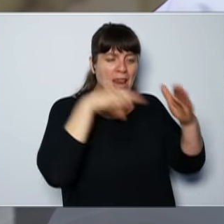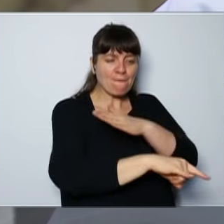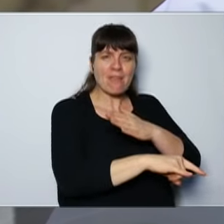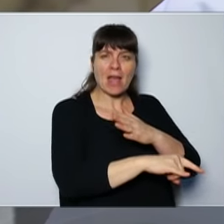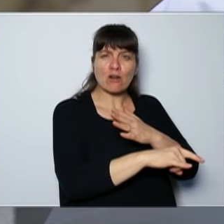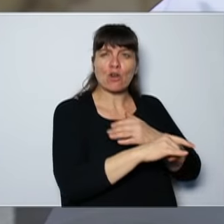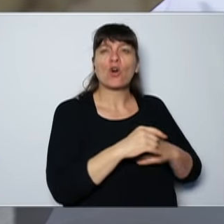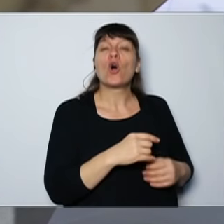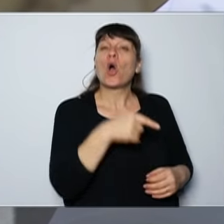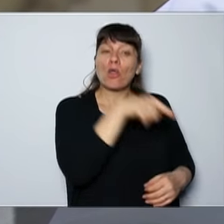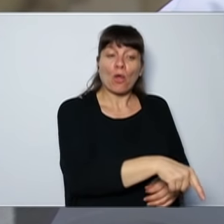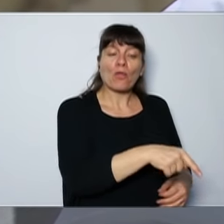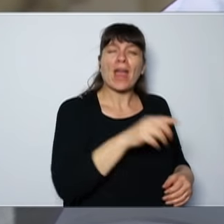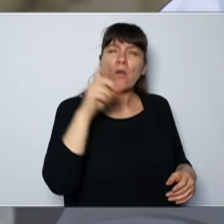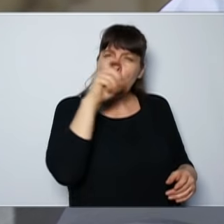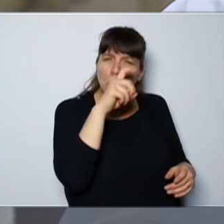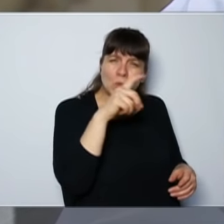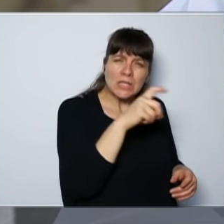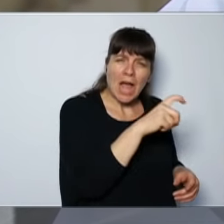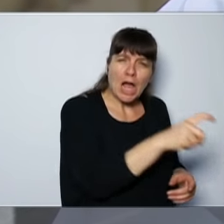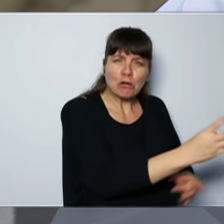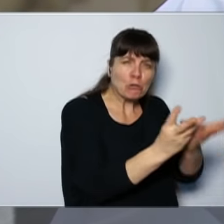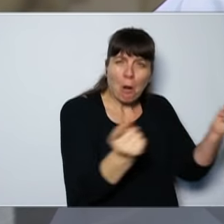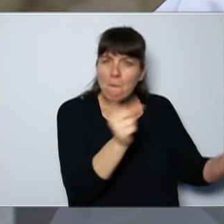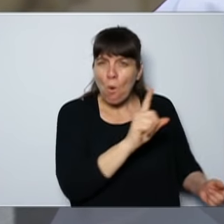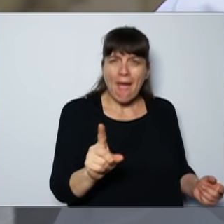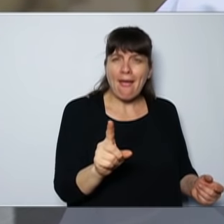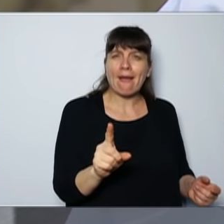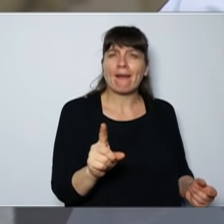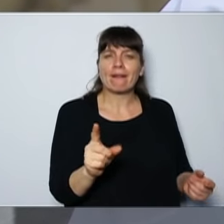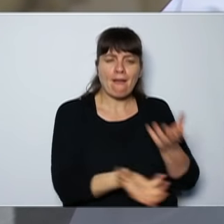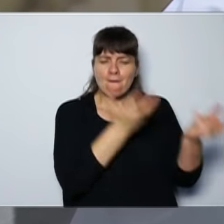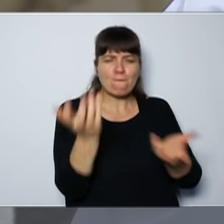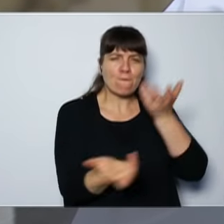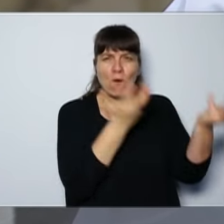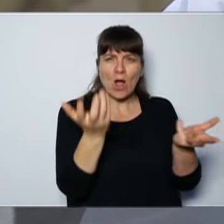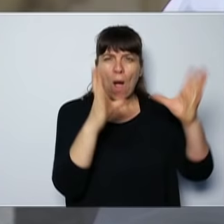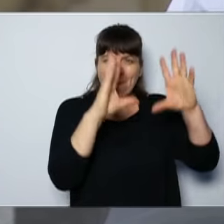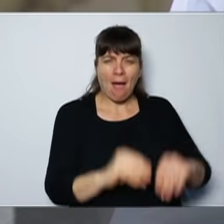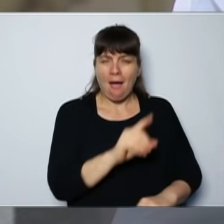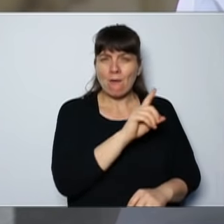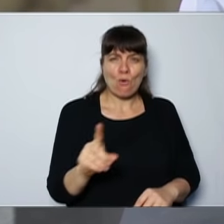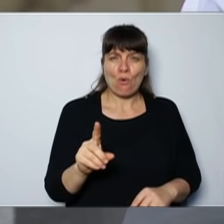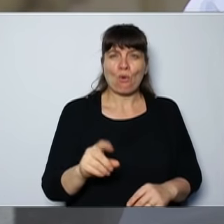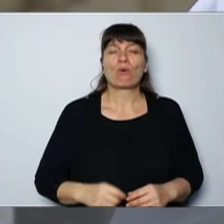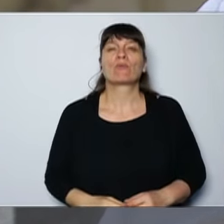infierno, donde el gusano no muere y el fuego no se apaga.